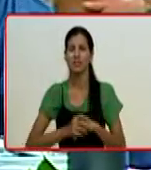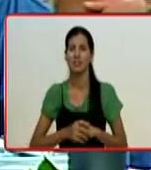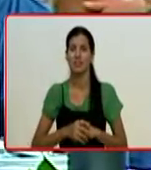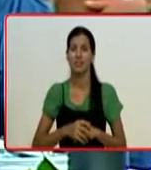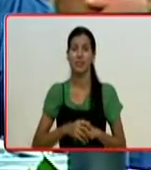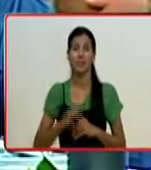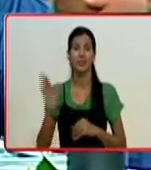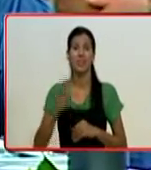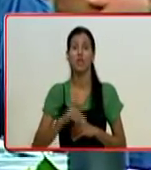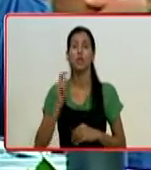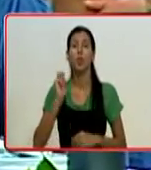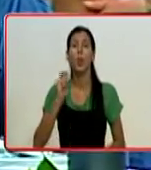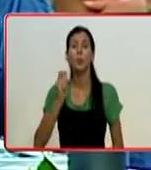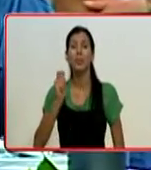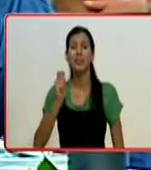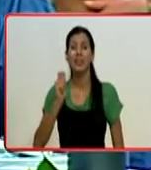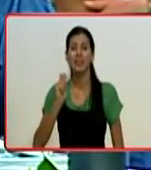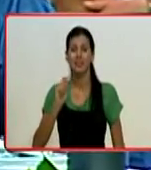Tucupita,